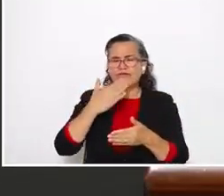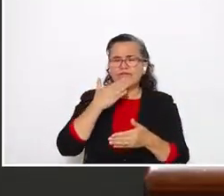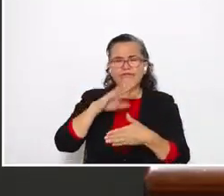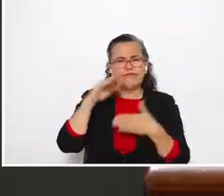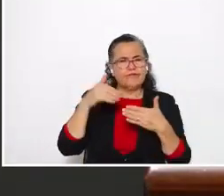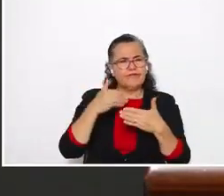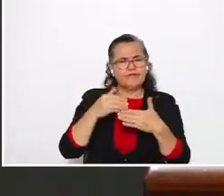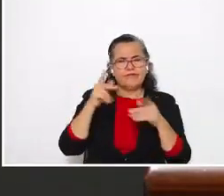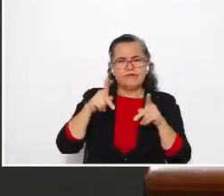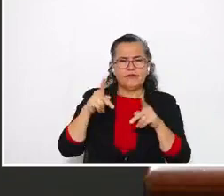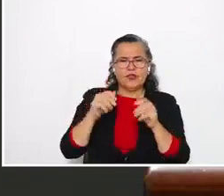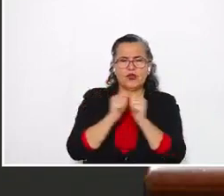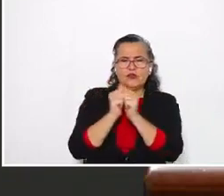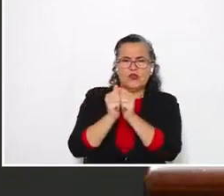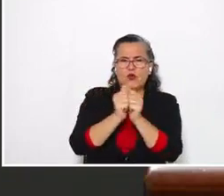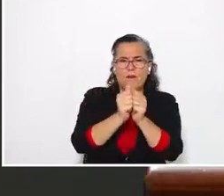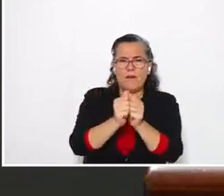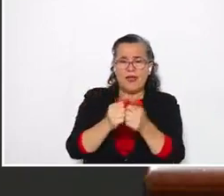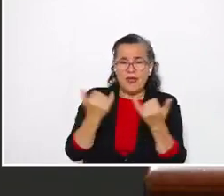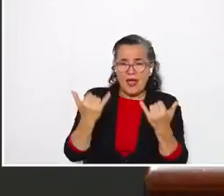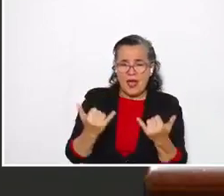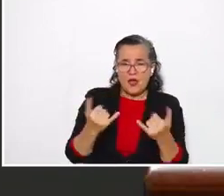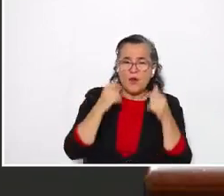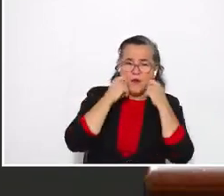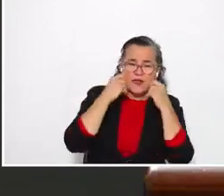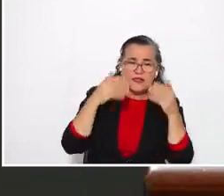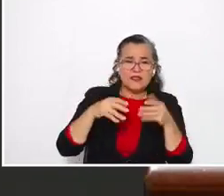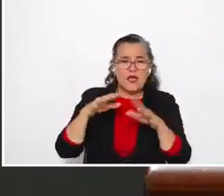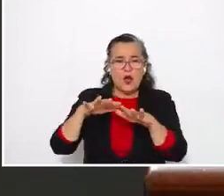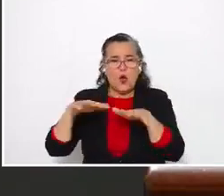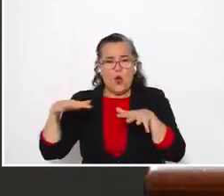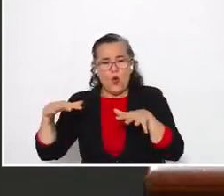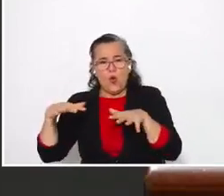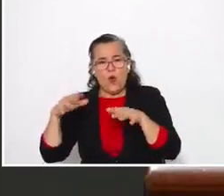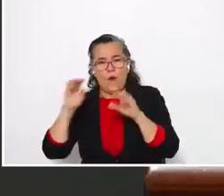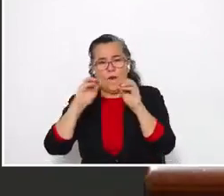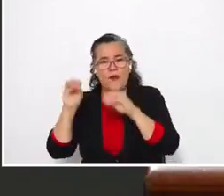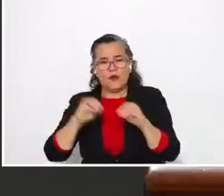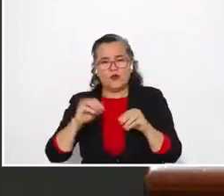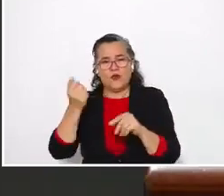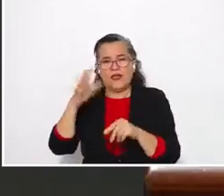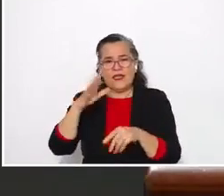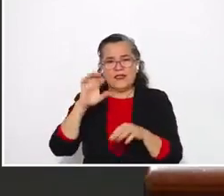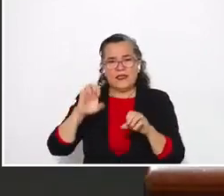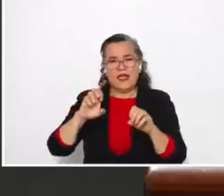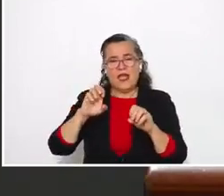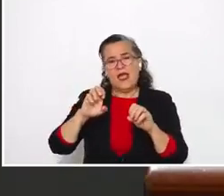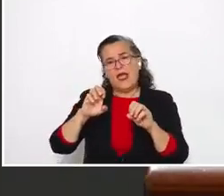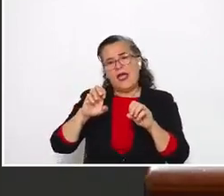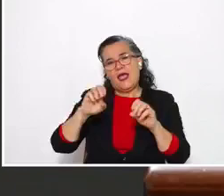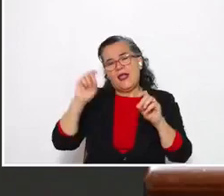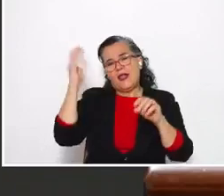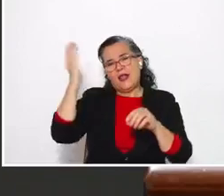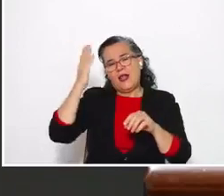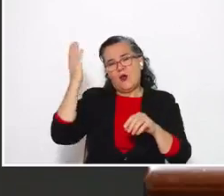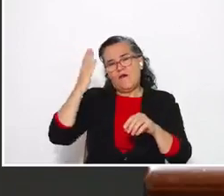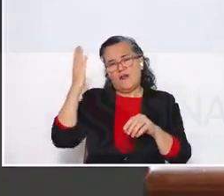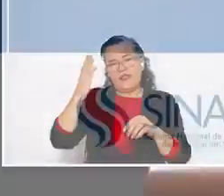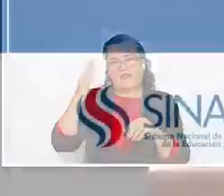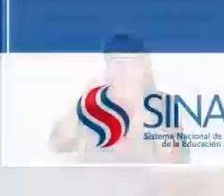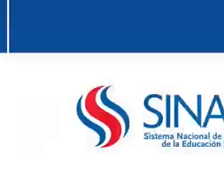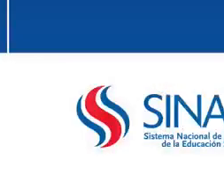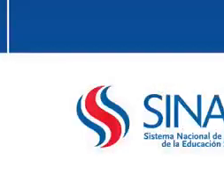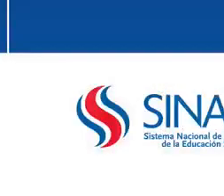a todas las personas que nos acompañaron presencial o virtualmente en esta 15ª edición de la conferencia magistral de la